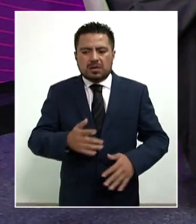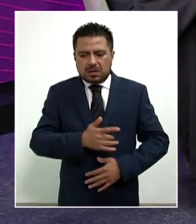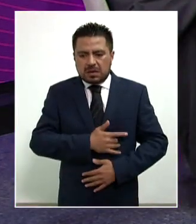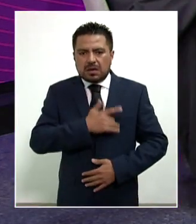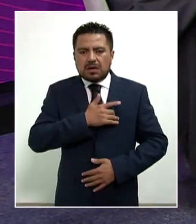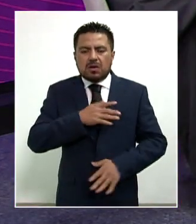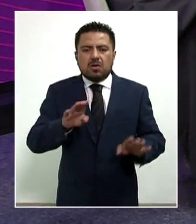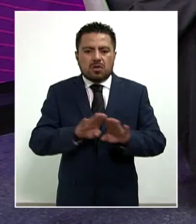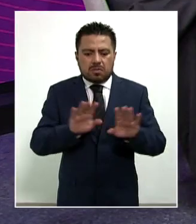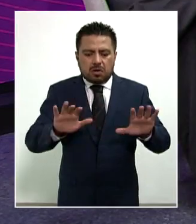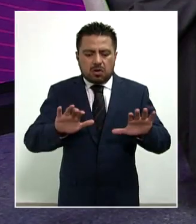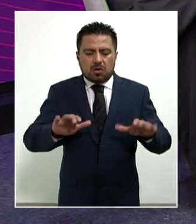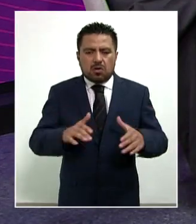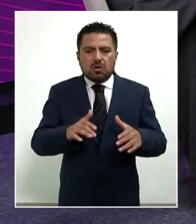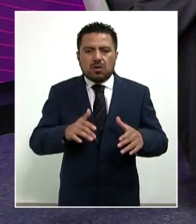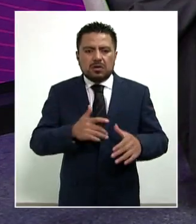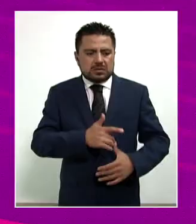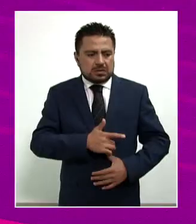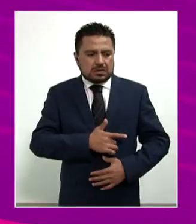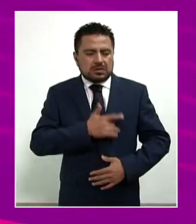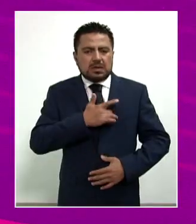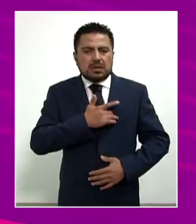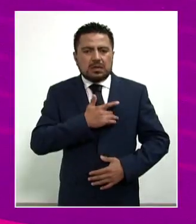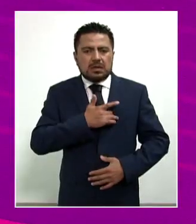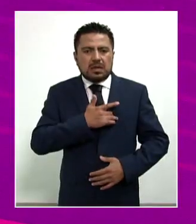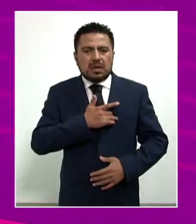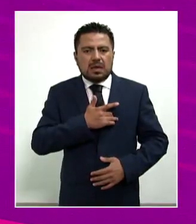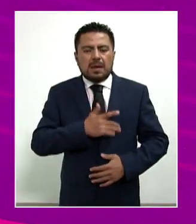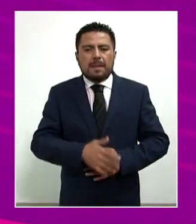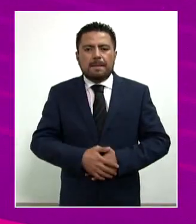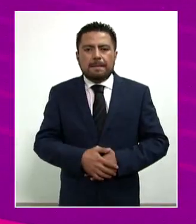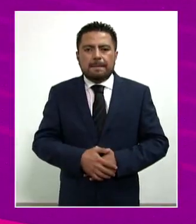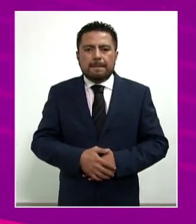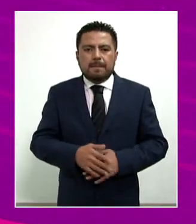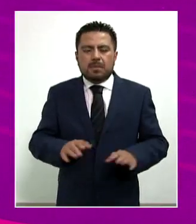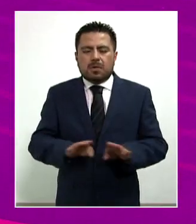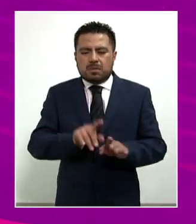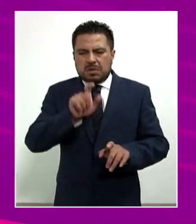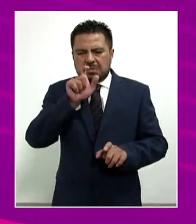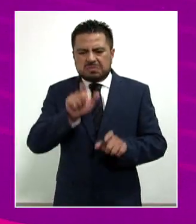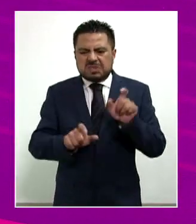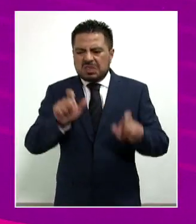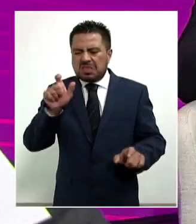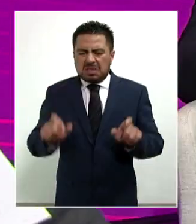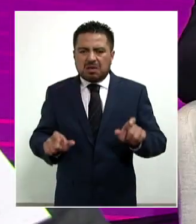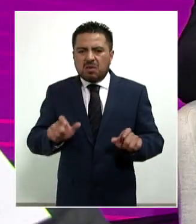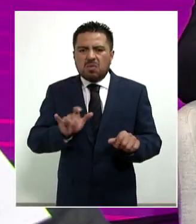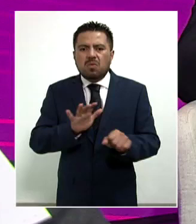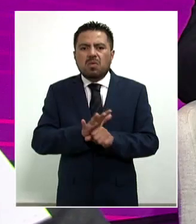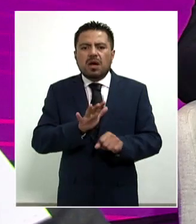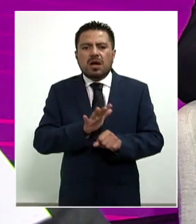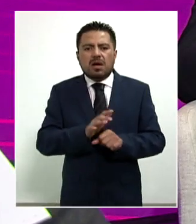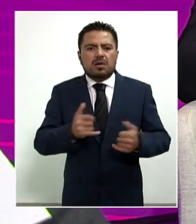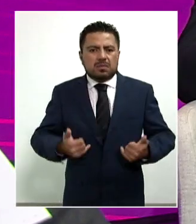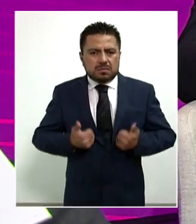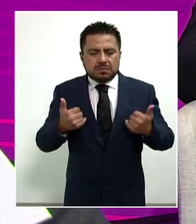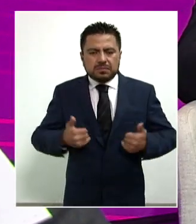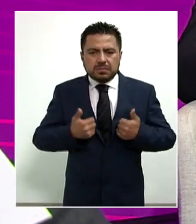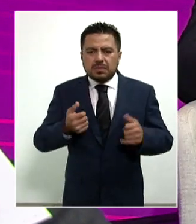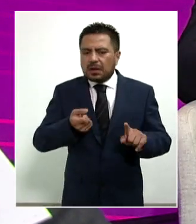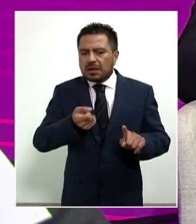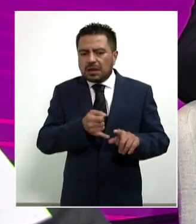sentido de comunidad, de sentido de identidad, en el cual pues, los jóvenes